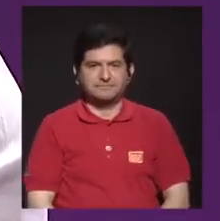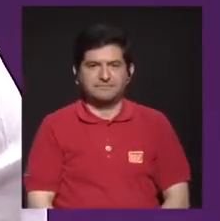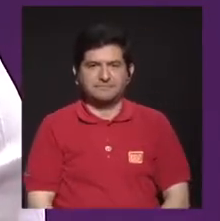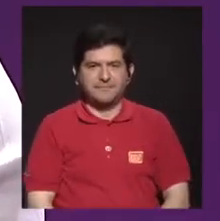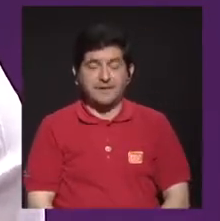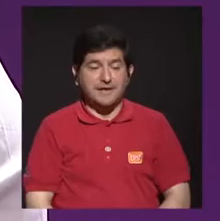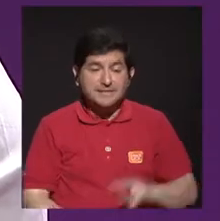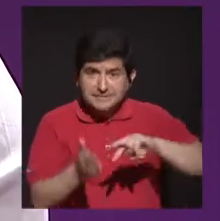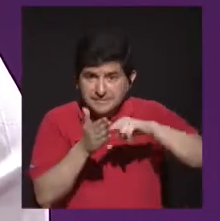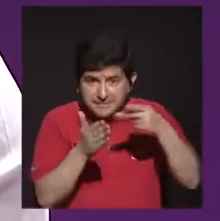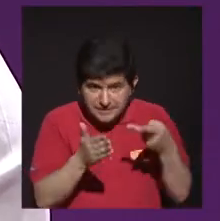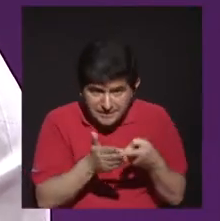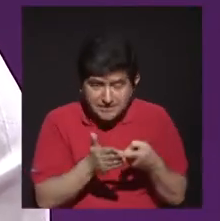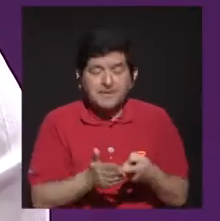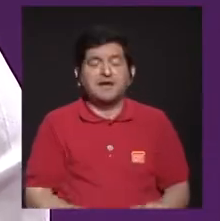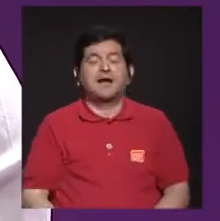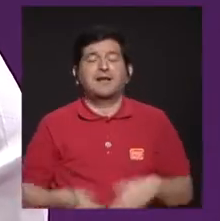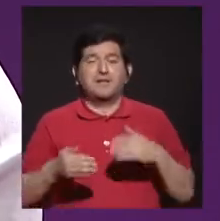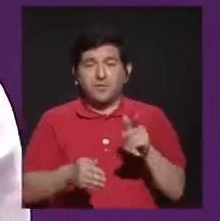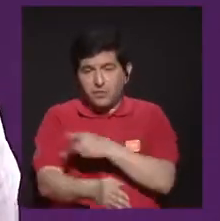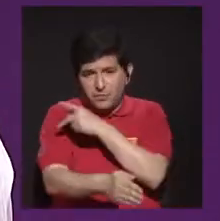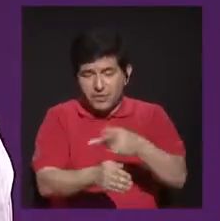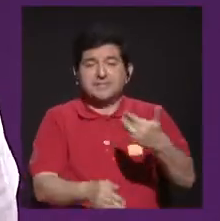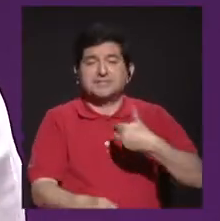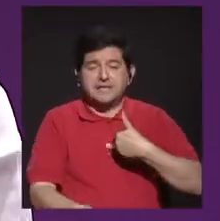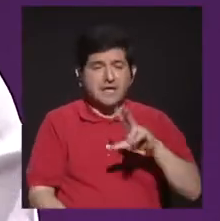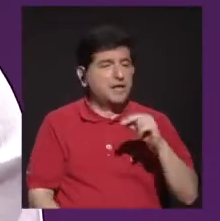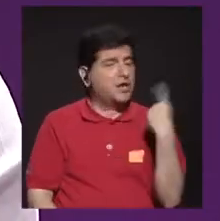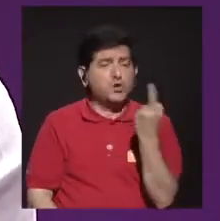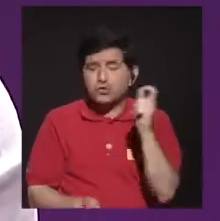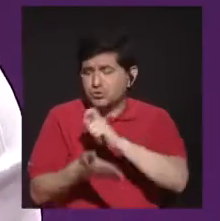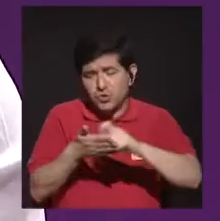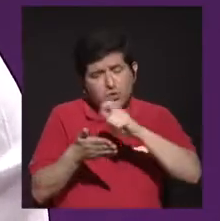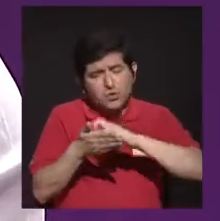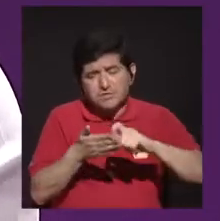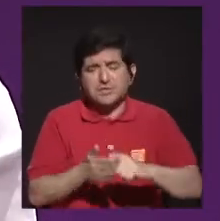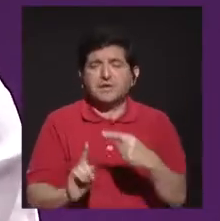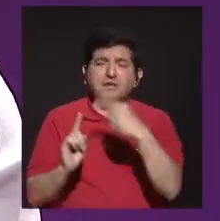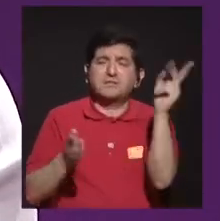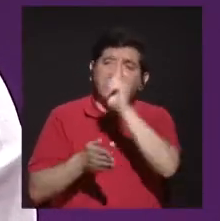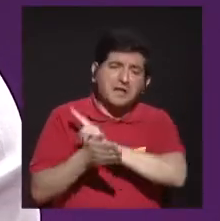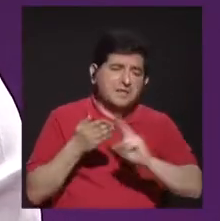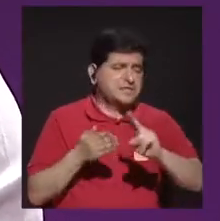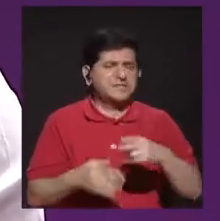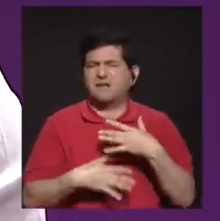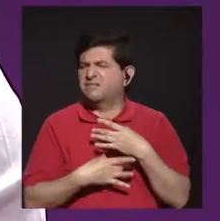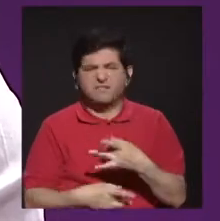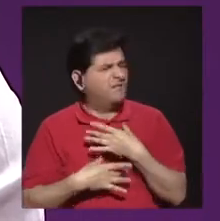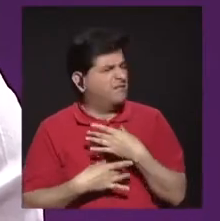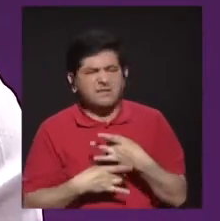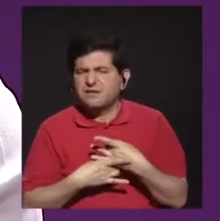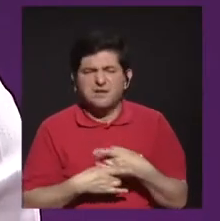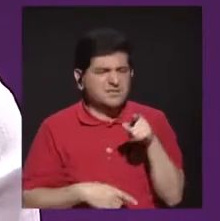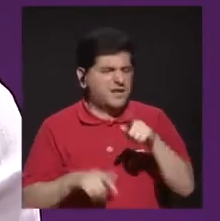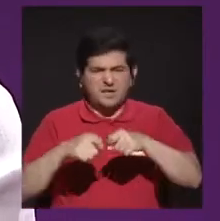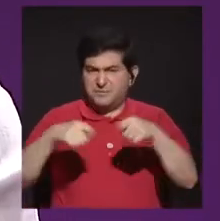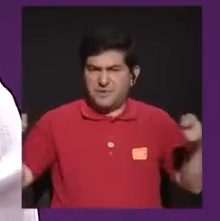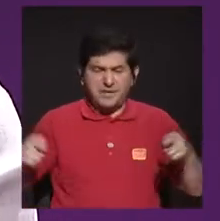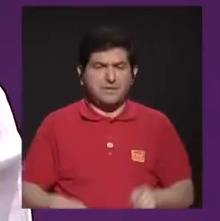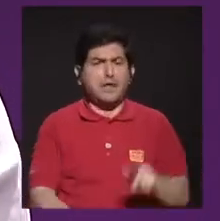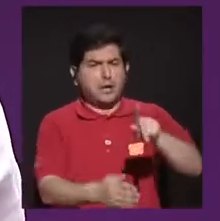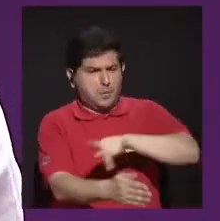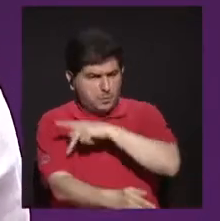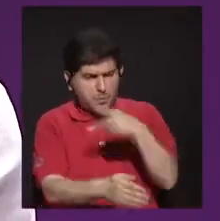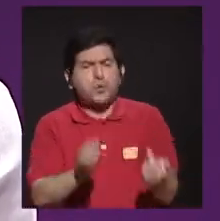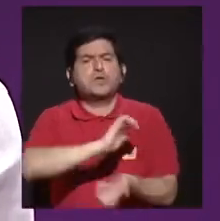un significado a la poesía, que no solo poesía escrita o académica, aquí no nos interesaba medir eso, es que la poesía